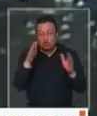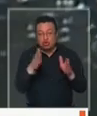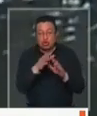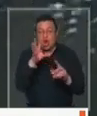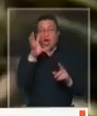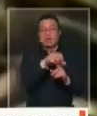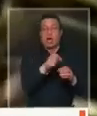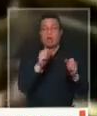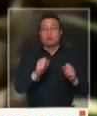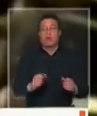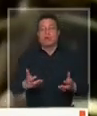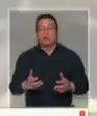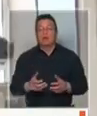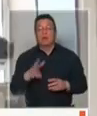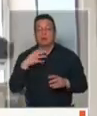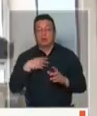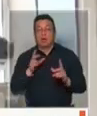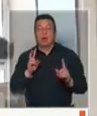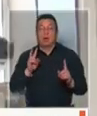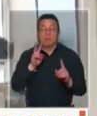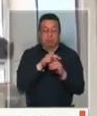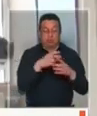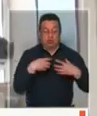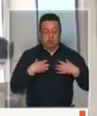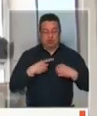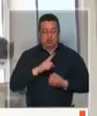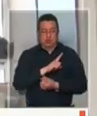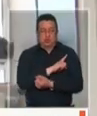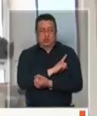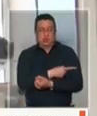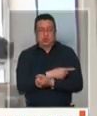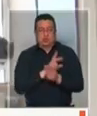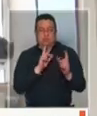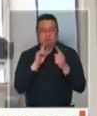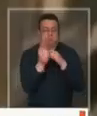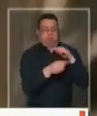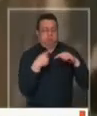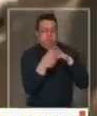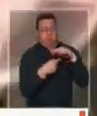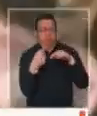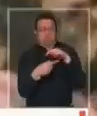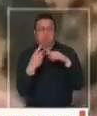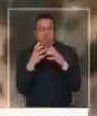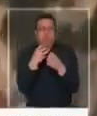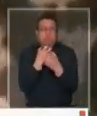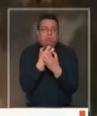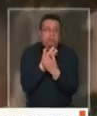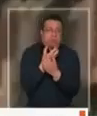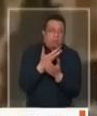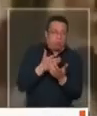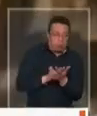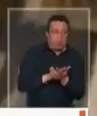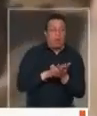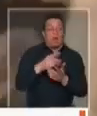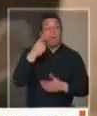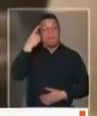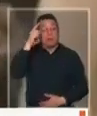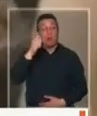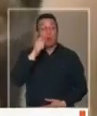Ellas se aferran a la víctima con su musculatura, la aprietan hasta ahorcarlas, pero con los